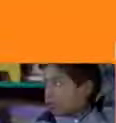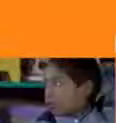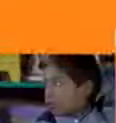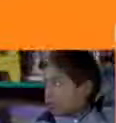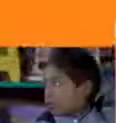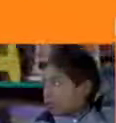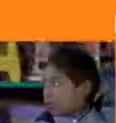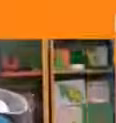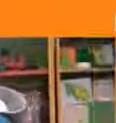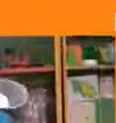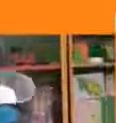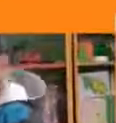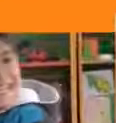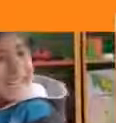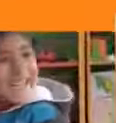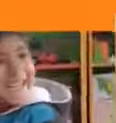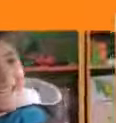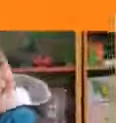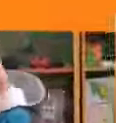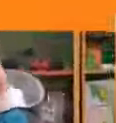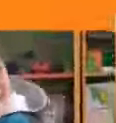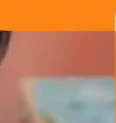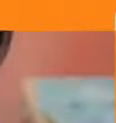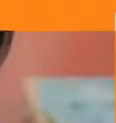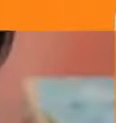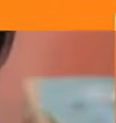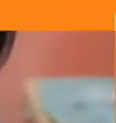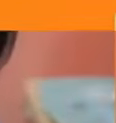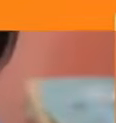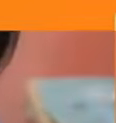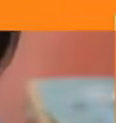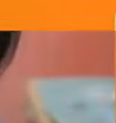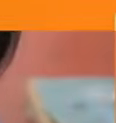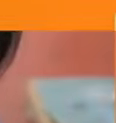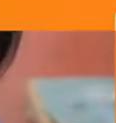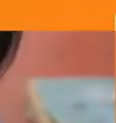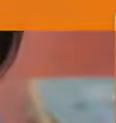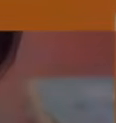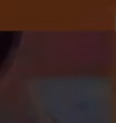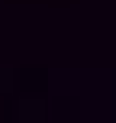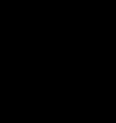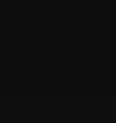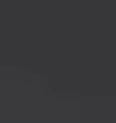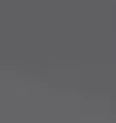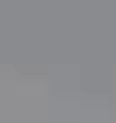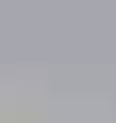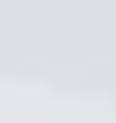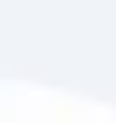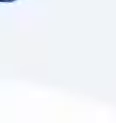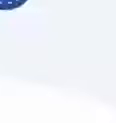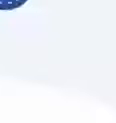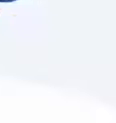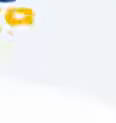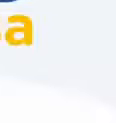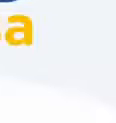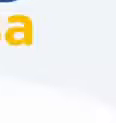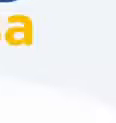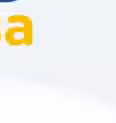Estamos viendo Aprendo en Casa, secundaria.